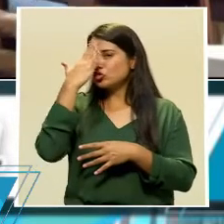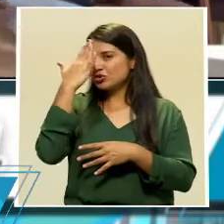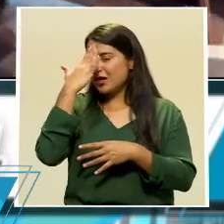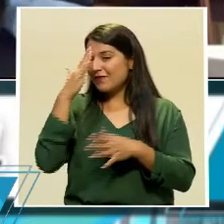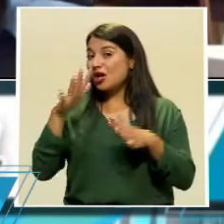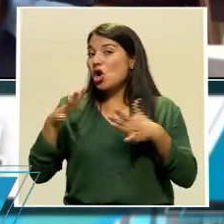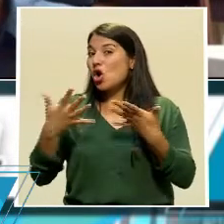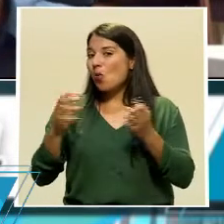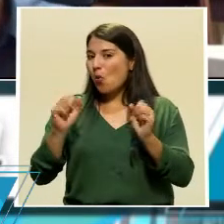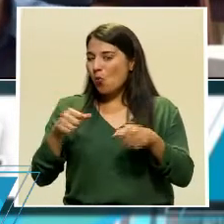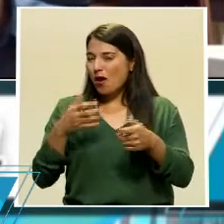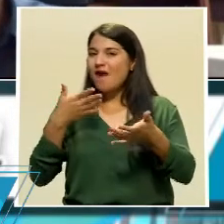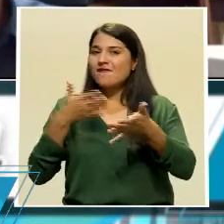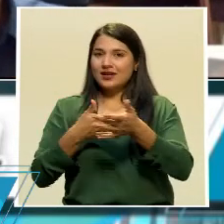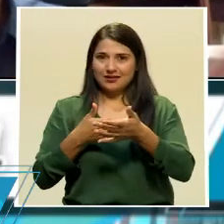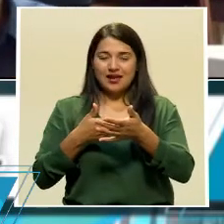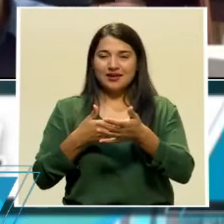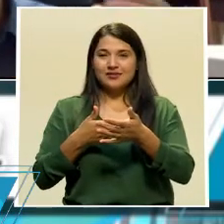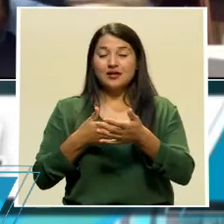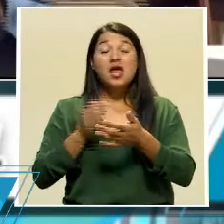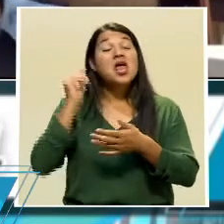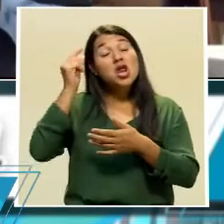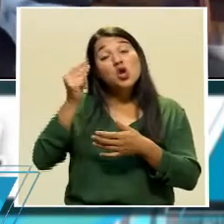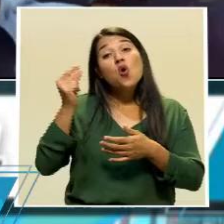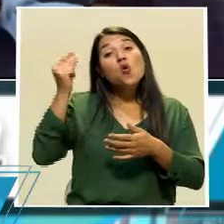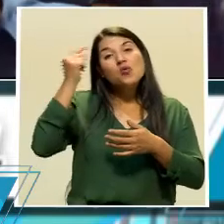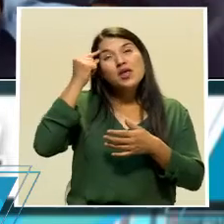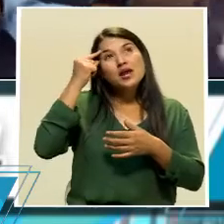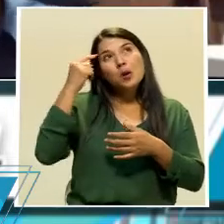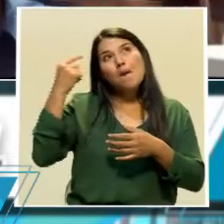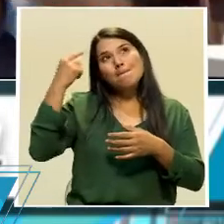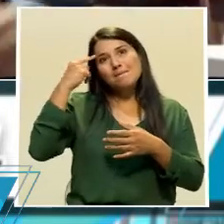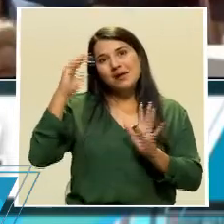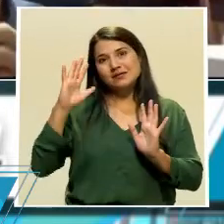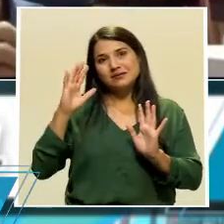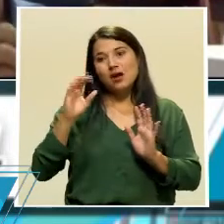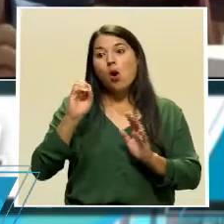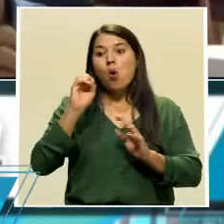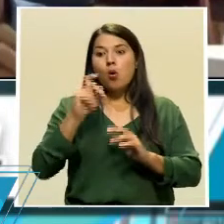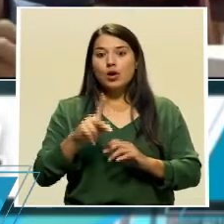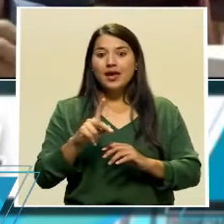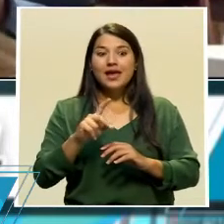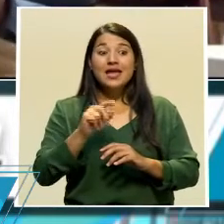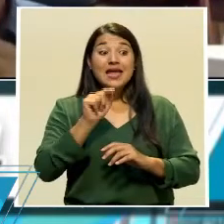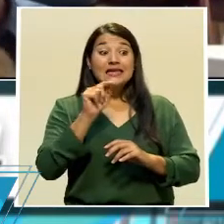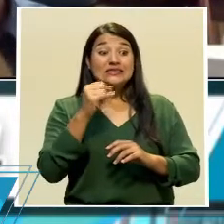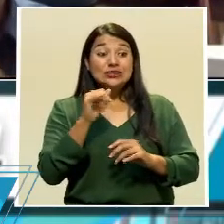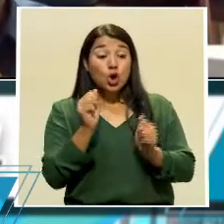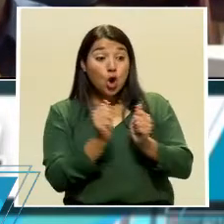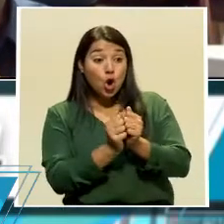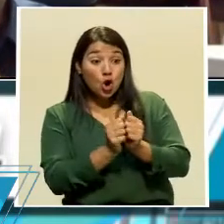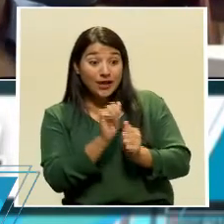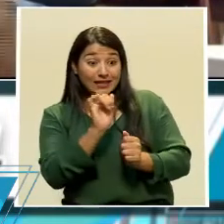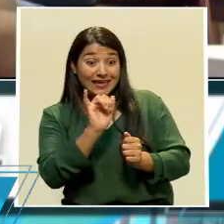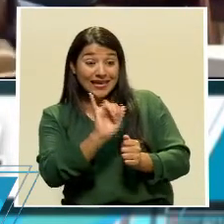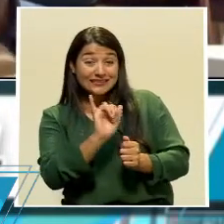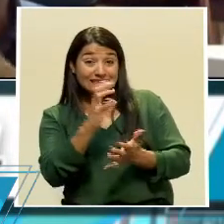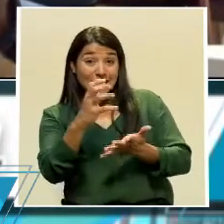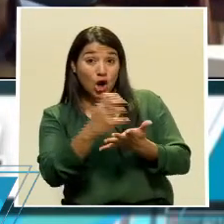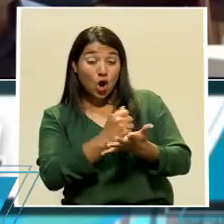El gobierno es positivo en el decir, bueno, esto va a disminuir en el 6% del PIB, en la deuda, vamos a recaudar